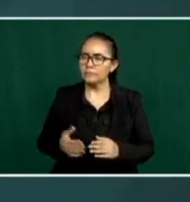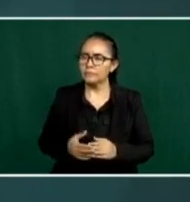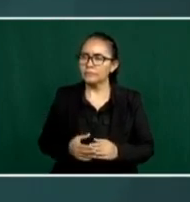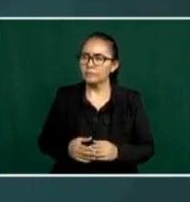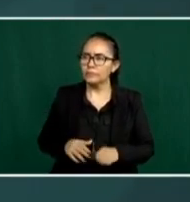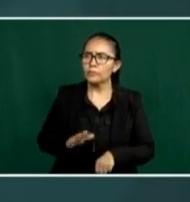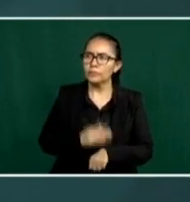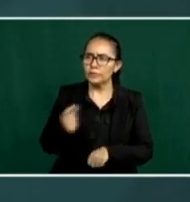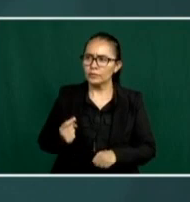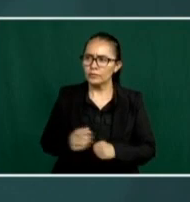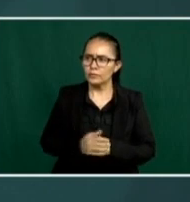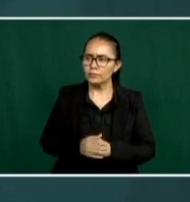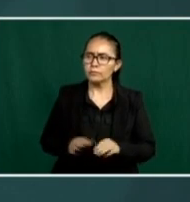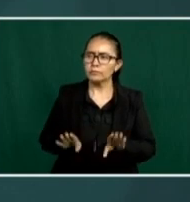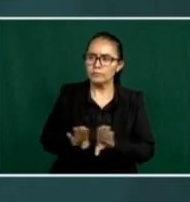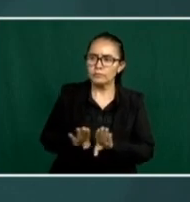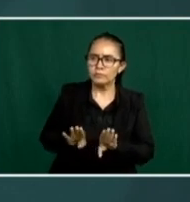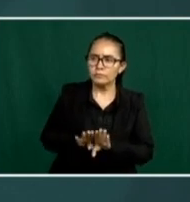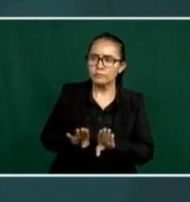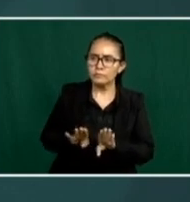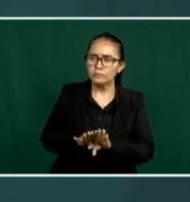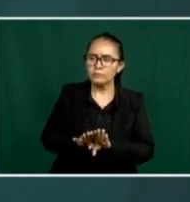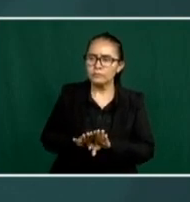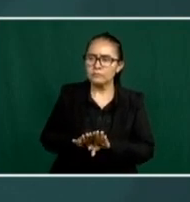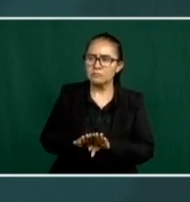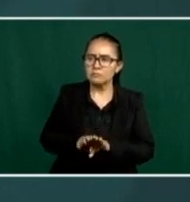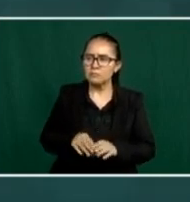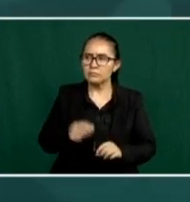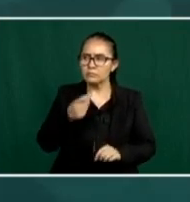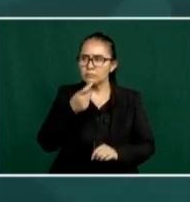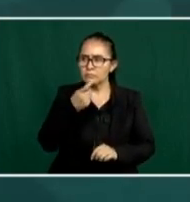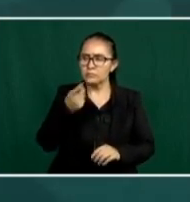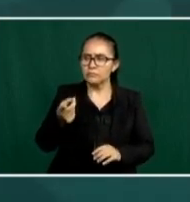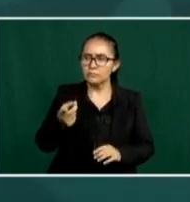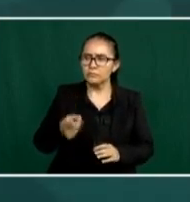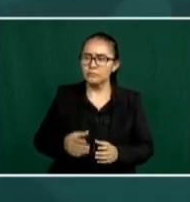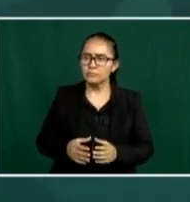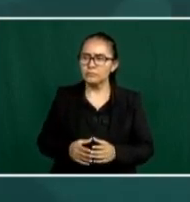porque si no me la voy a pasar replicando